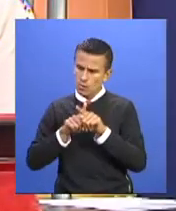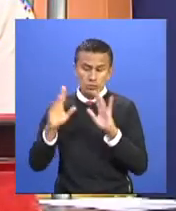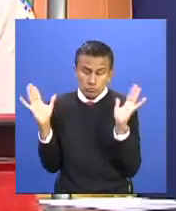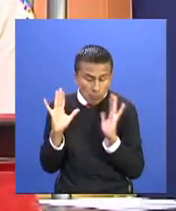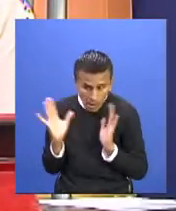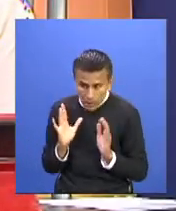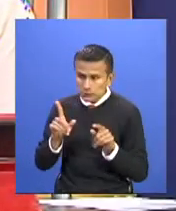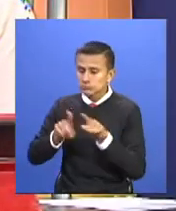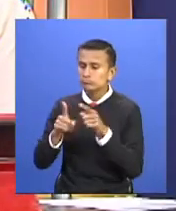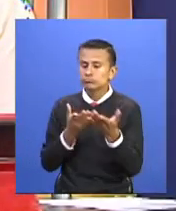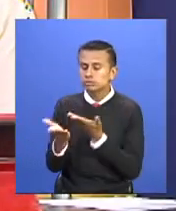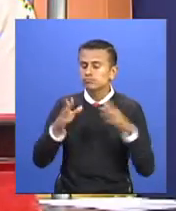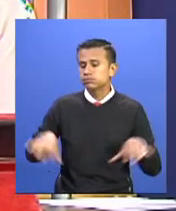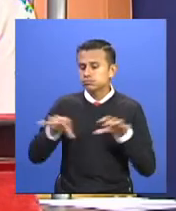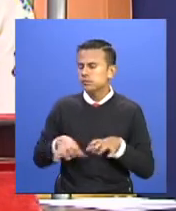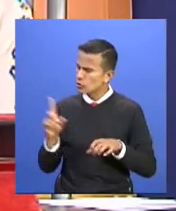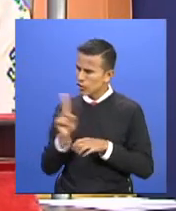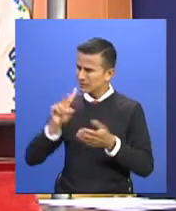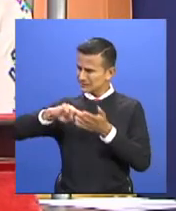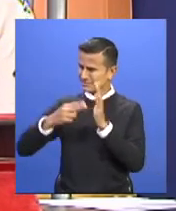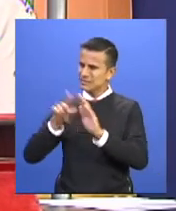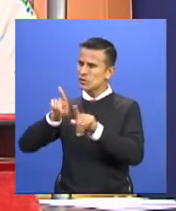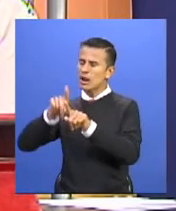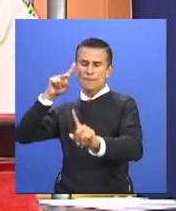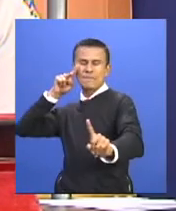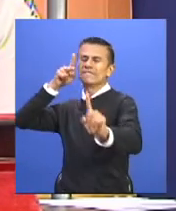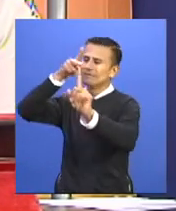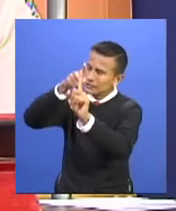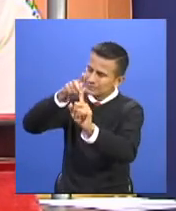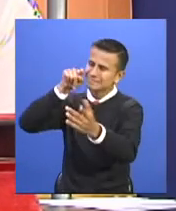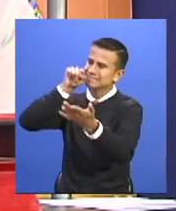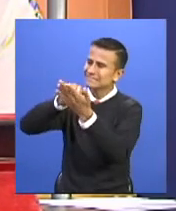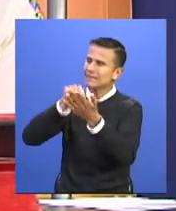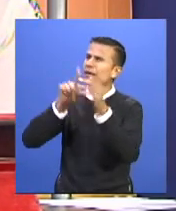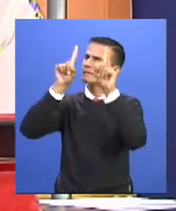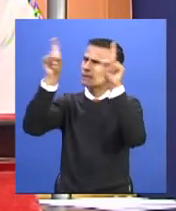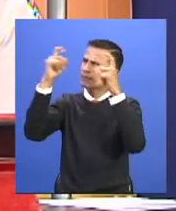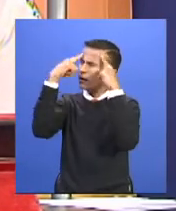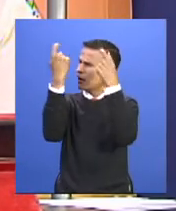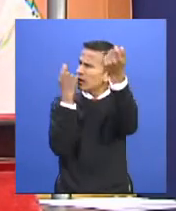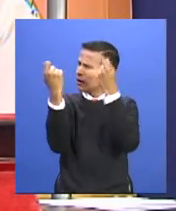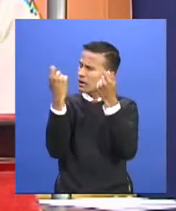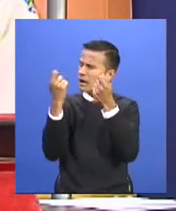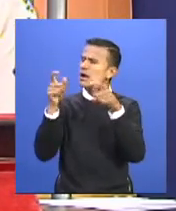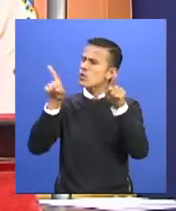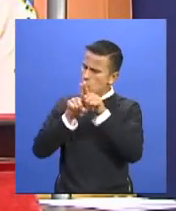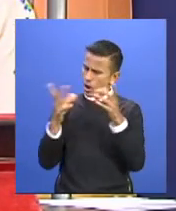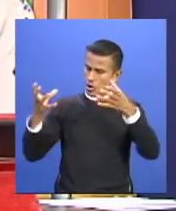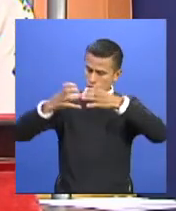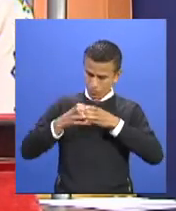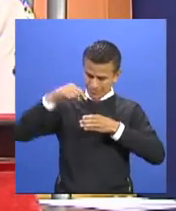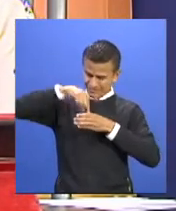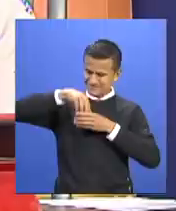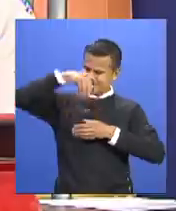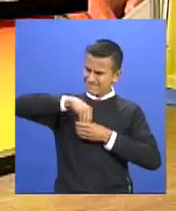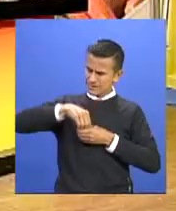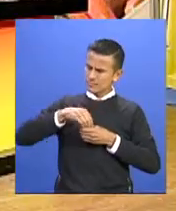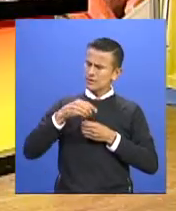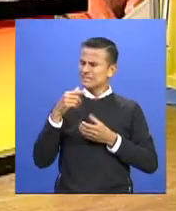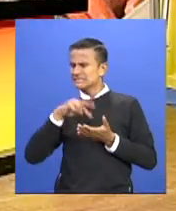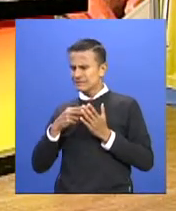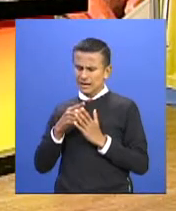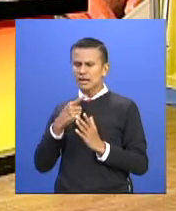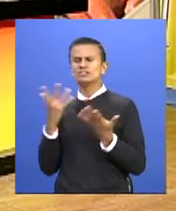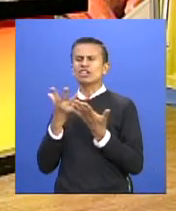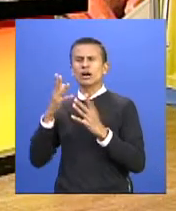elaboración de productos, sino a esa visión estratégica del asunto, que implica reconocer la organización misma y